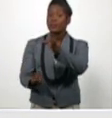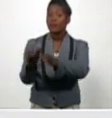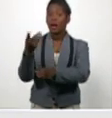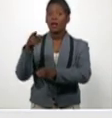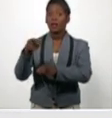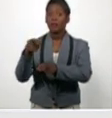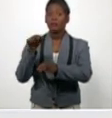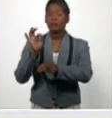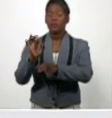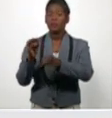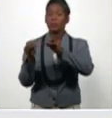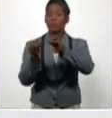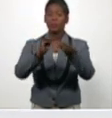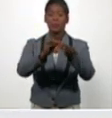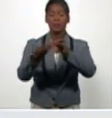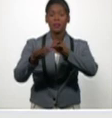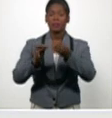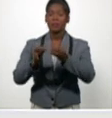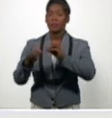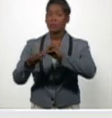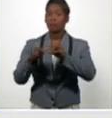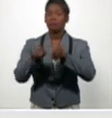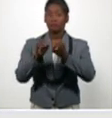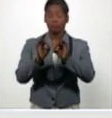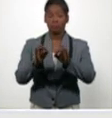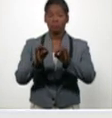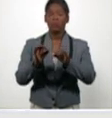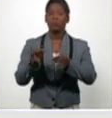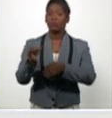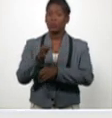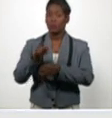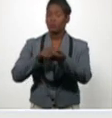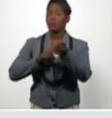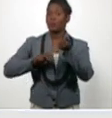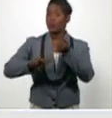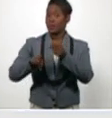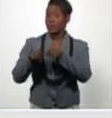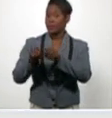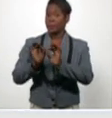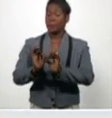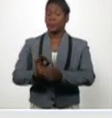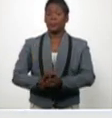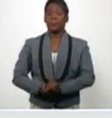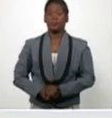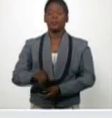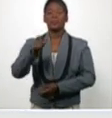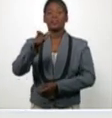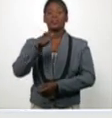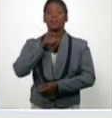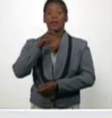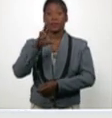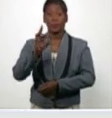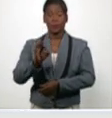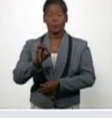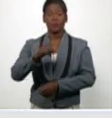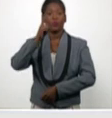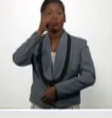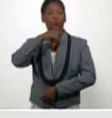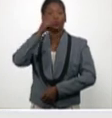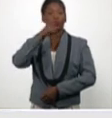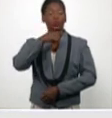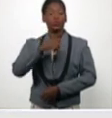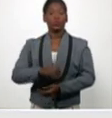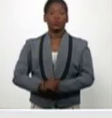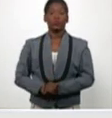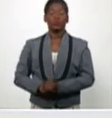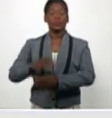que ha presentado en esta provincia. El Cerro, Cotorro, el municipio